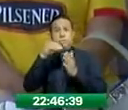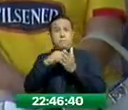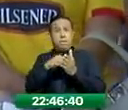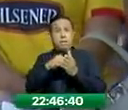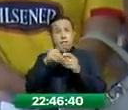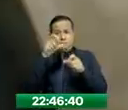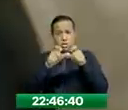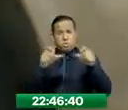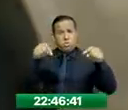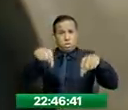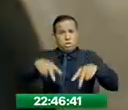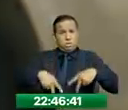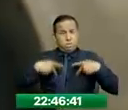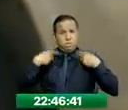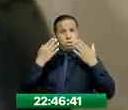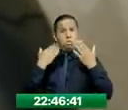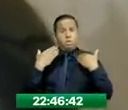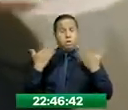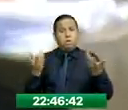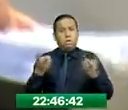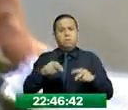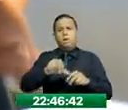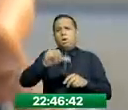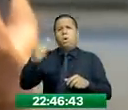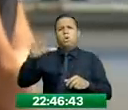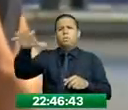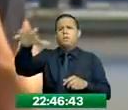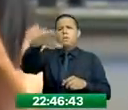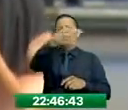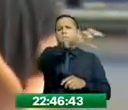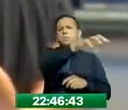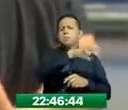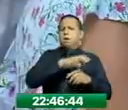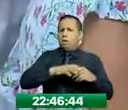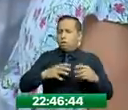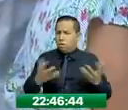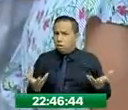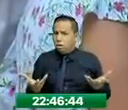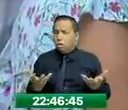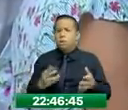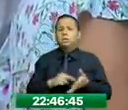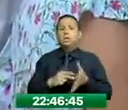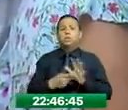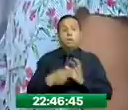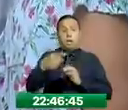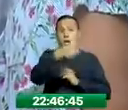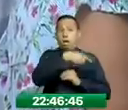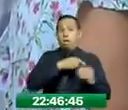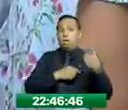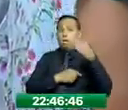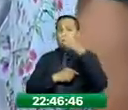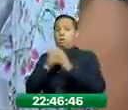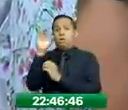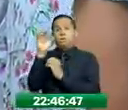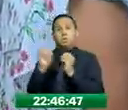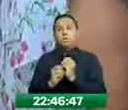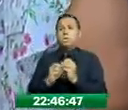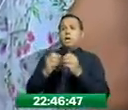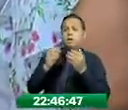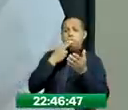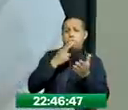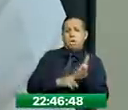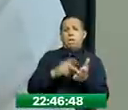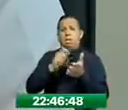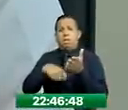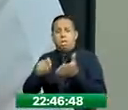la ciudad de guayaquil al igual que el resto de clientes que tienen relación con segi el pp no deberá ir a las oficinas a formular sus reclamos